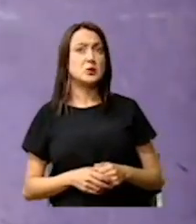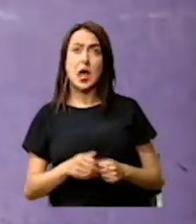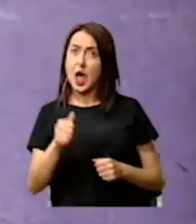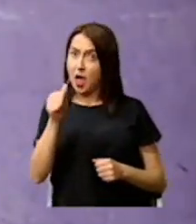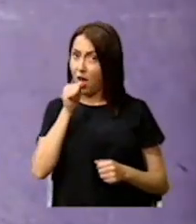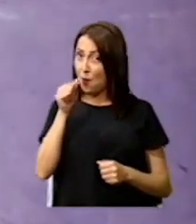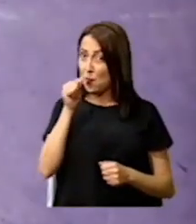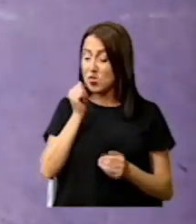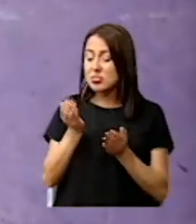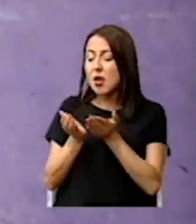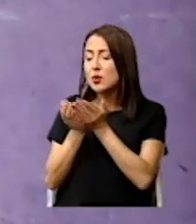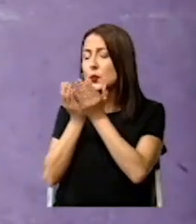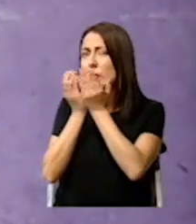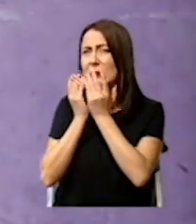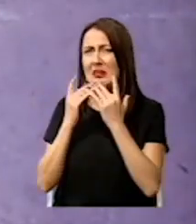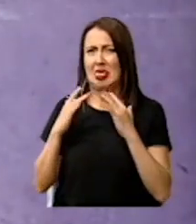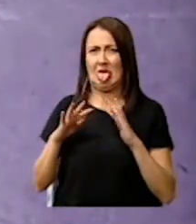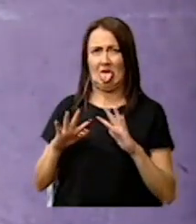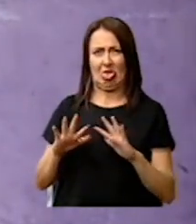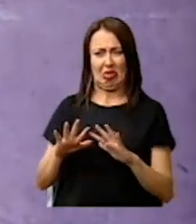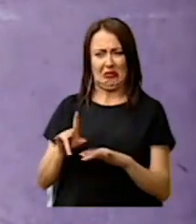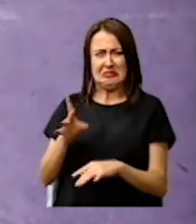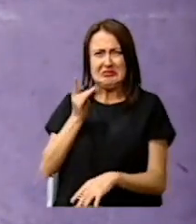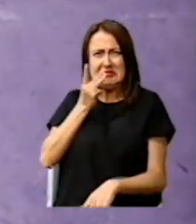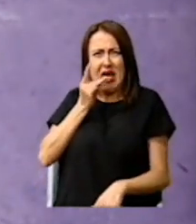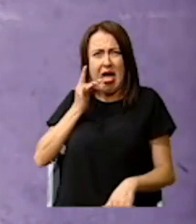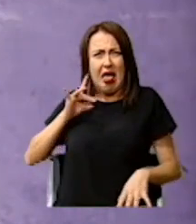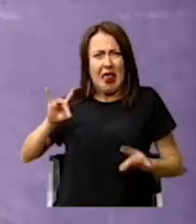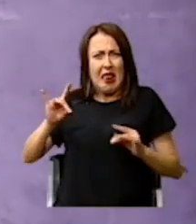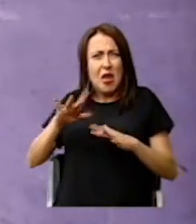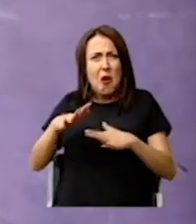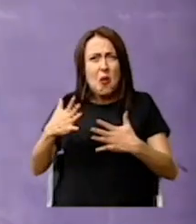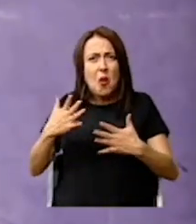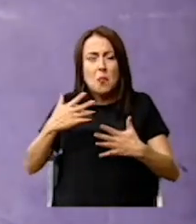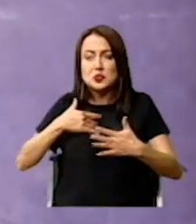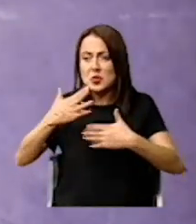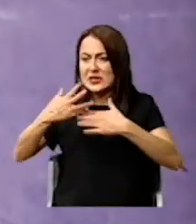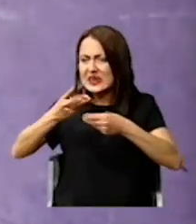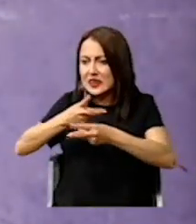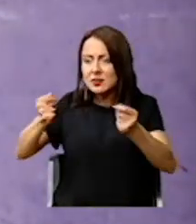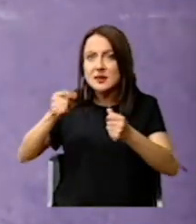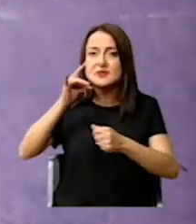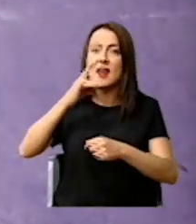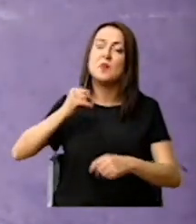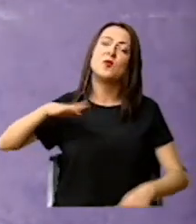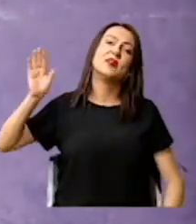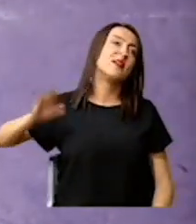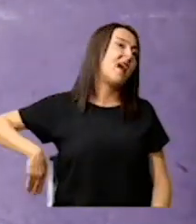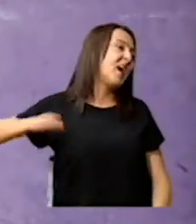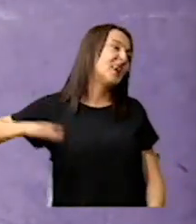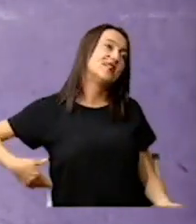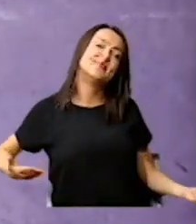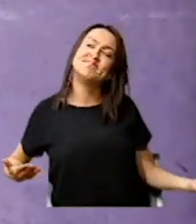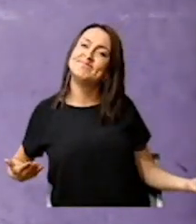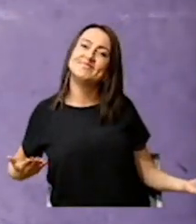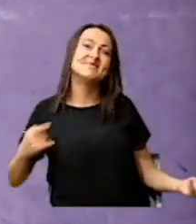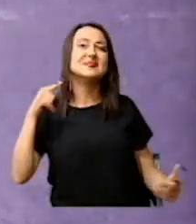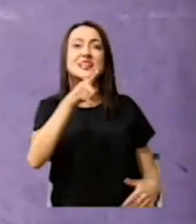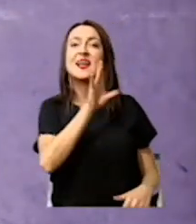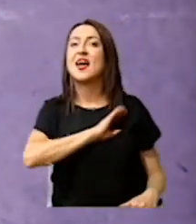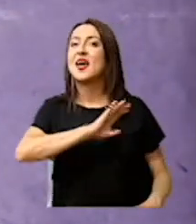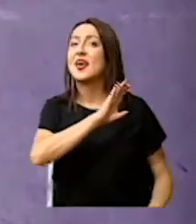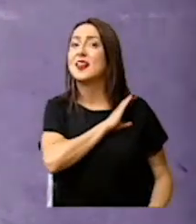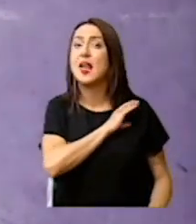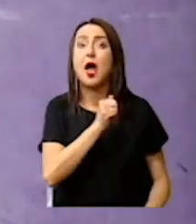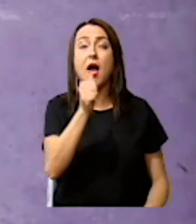¡Agüita! ¡Está salada! ¿Cómo le saco la sal? Muy tarde, amigo. Otra de sus características es